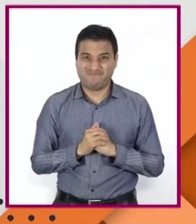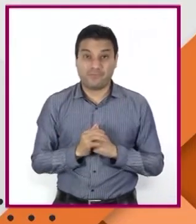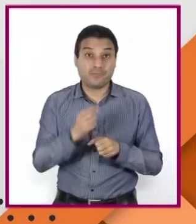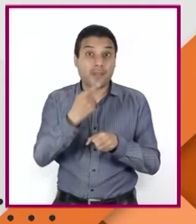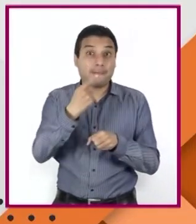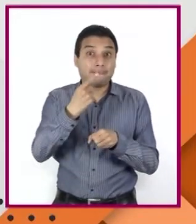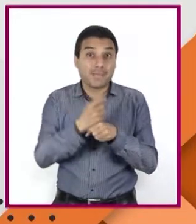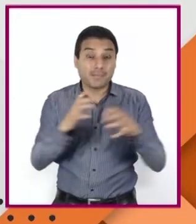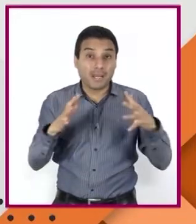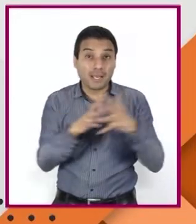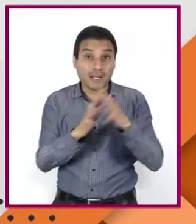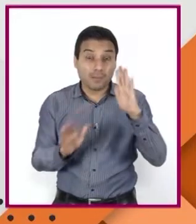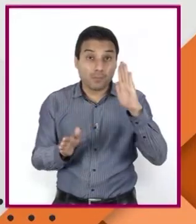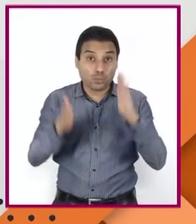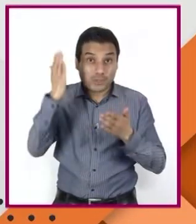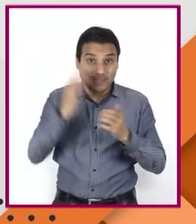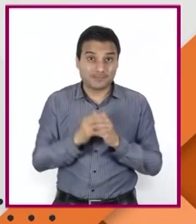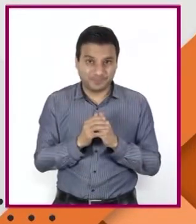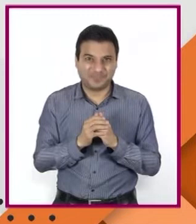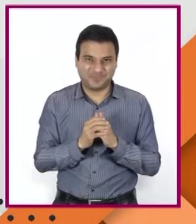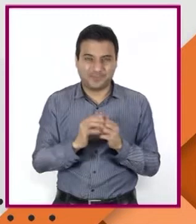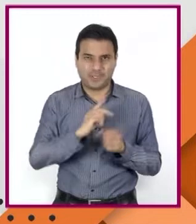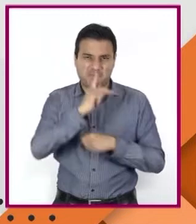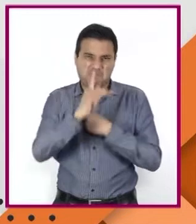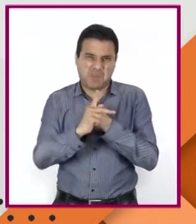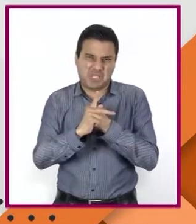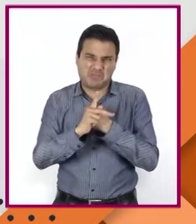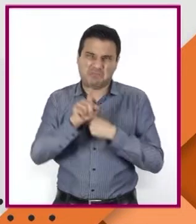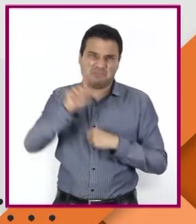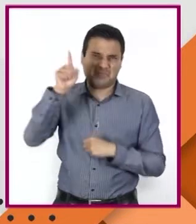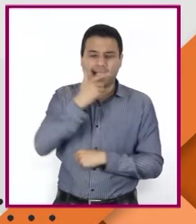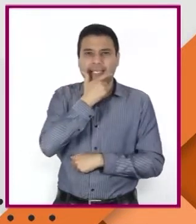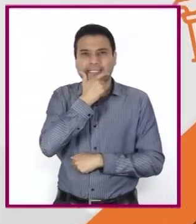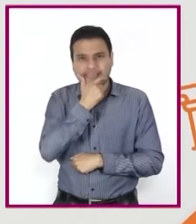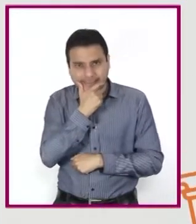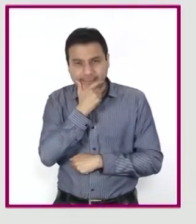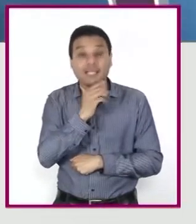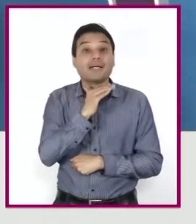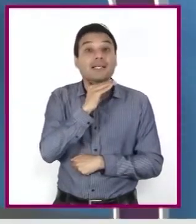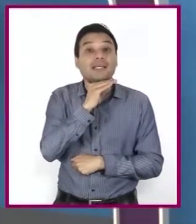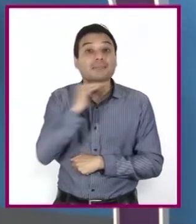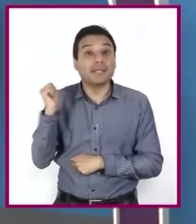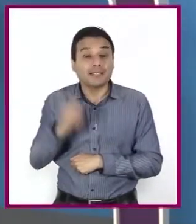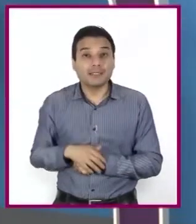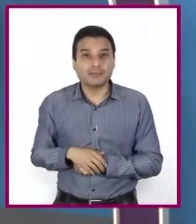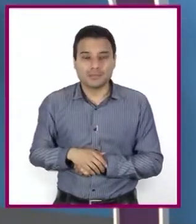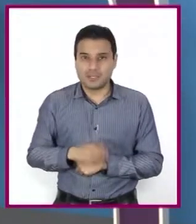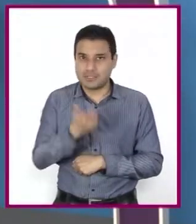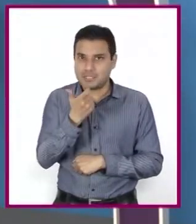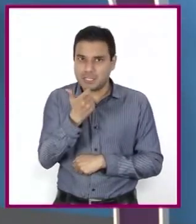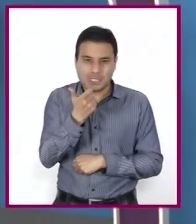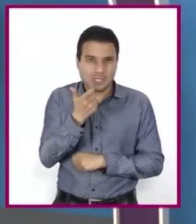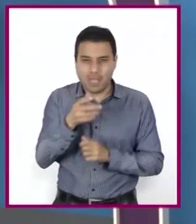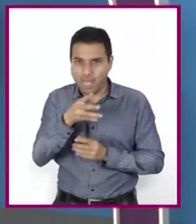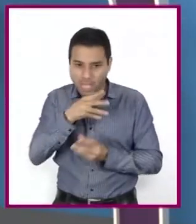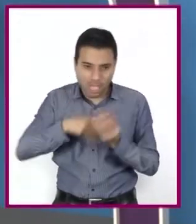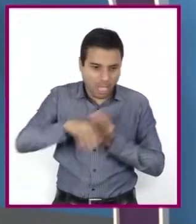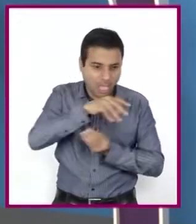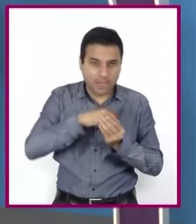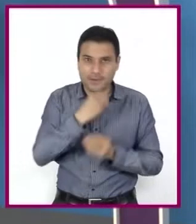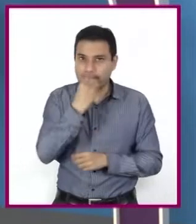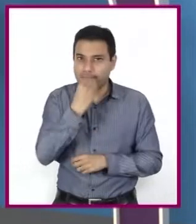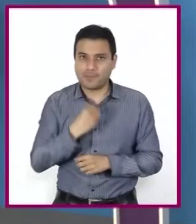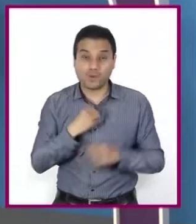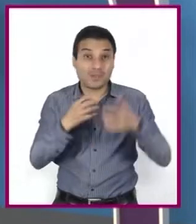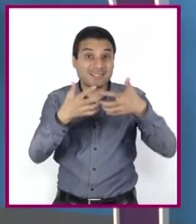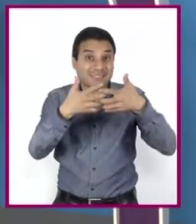Guerra Mundial, las grandes economías europeas de Inglaterra y Alemania se vieron en la necesidad de transformar sus